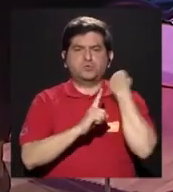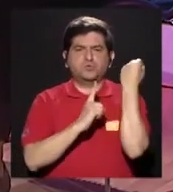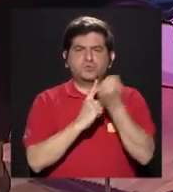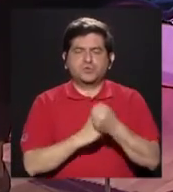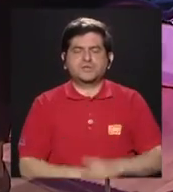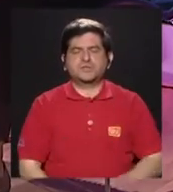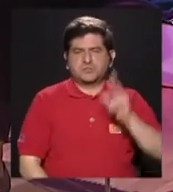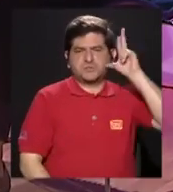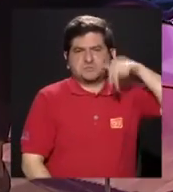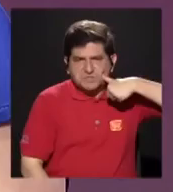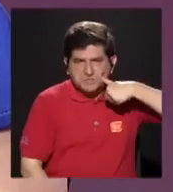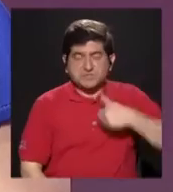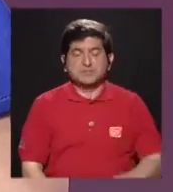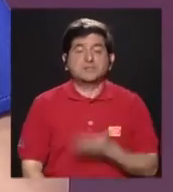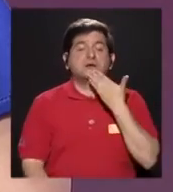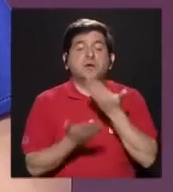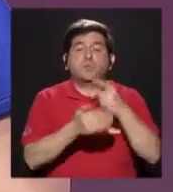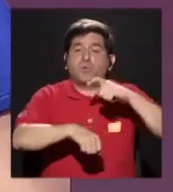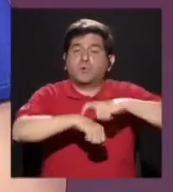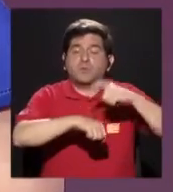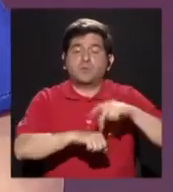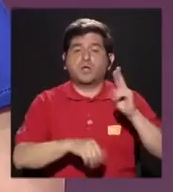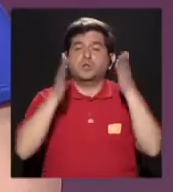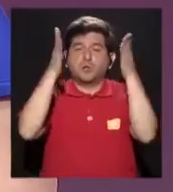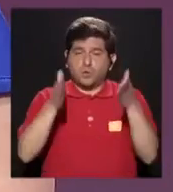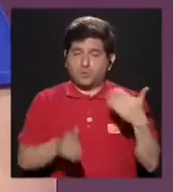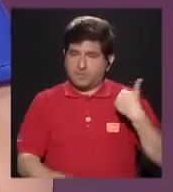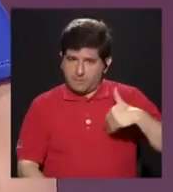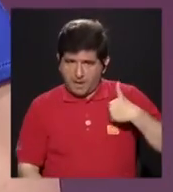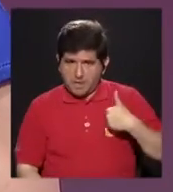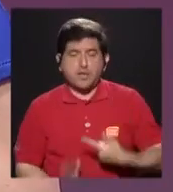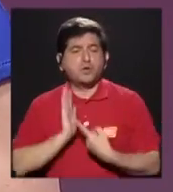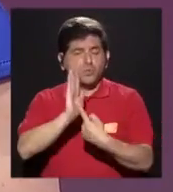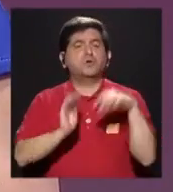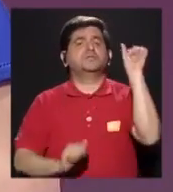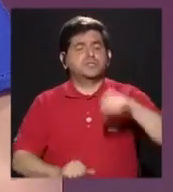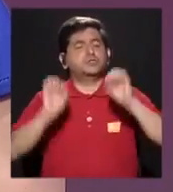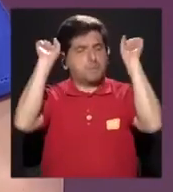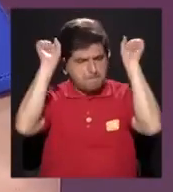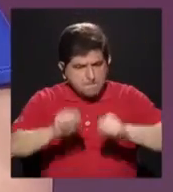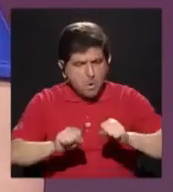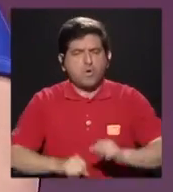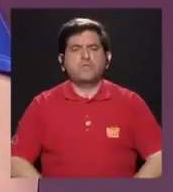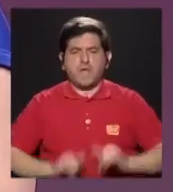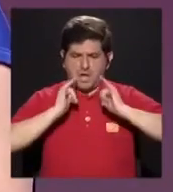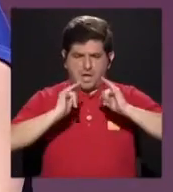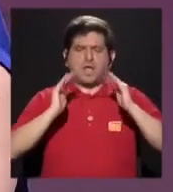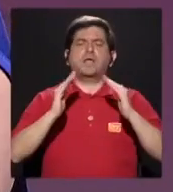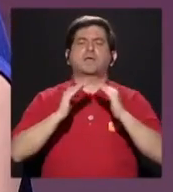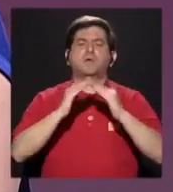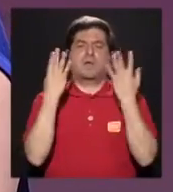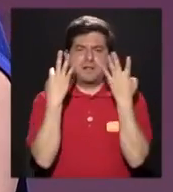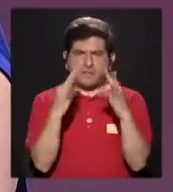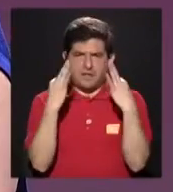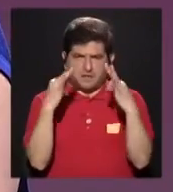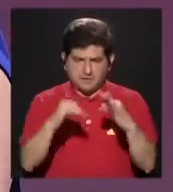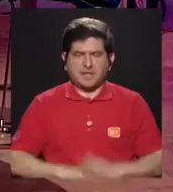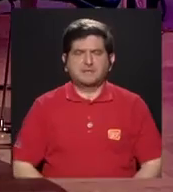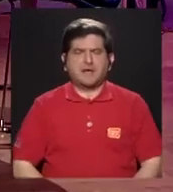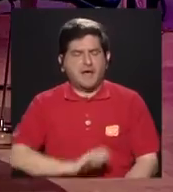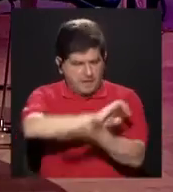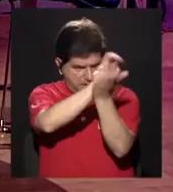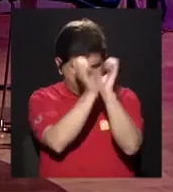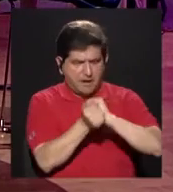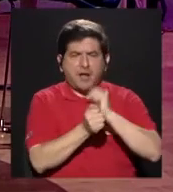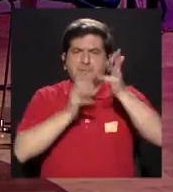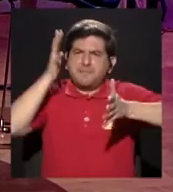machista y en buenahora tenemos compañeros que demuestran que si es posible vivir en igualdad y tratar de crear un cambio un